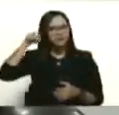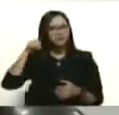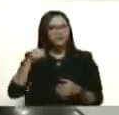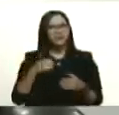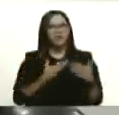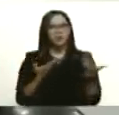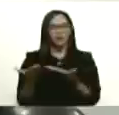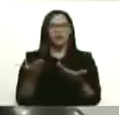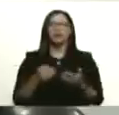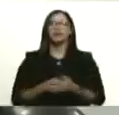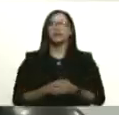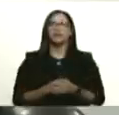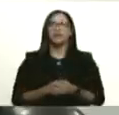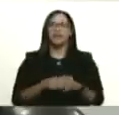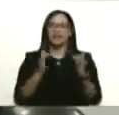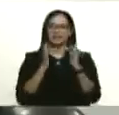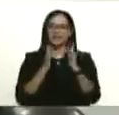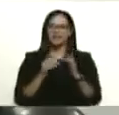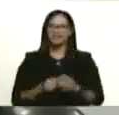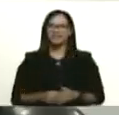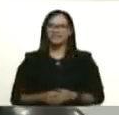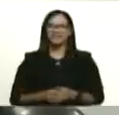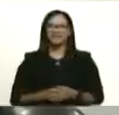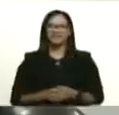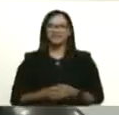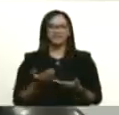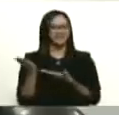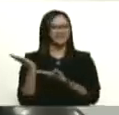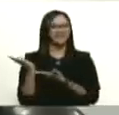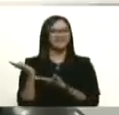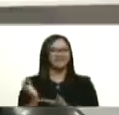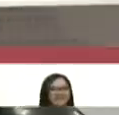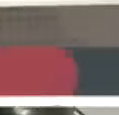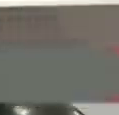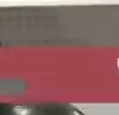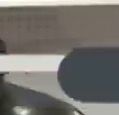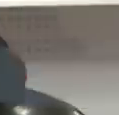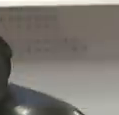hemos realizado la antesala. Veamos.